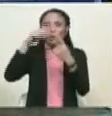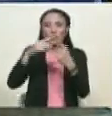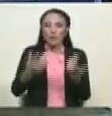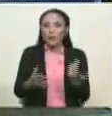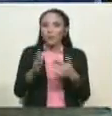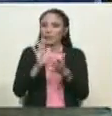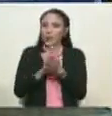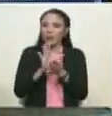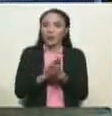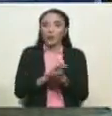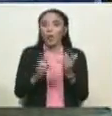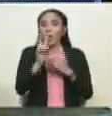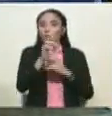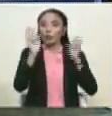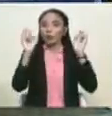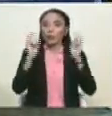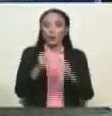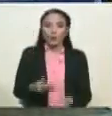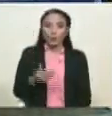Son conceptos fundamentales